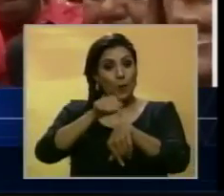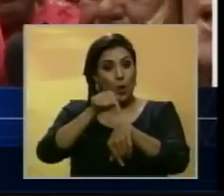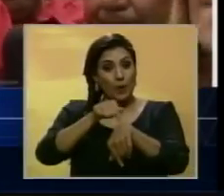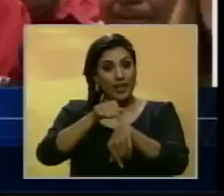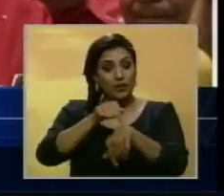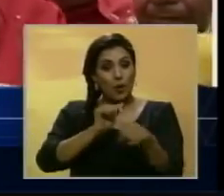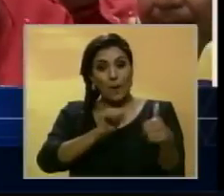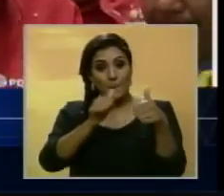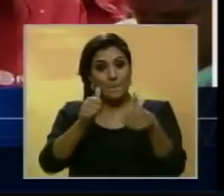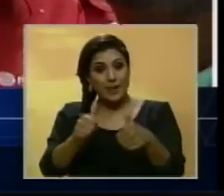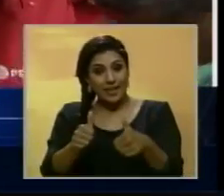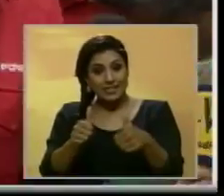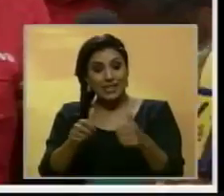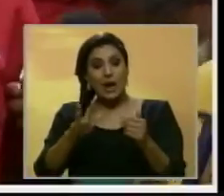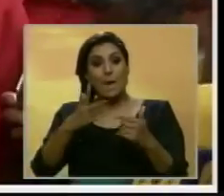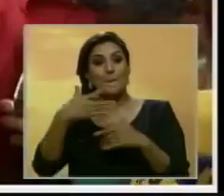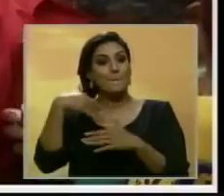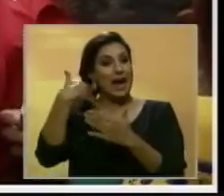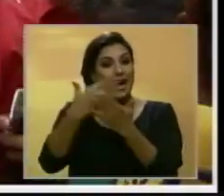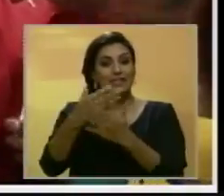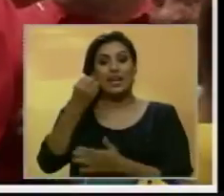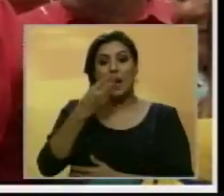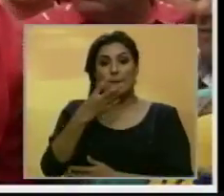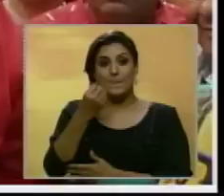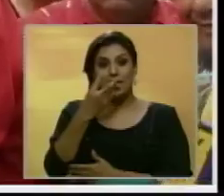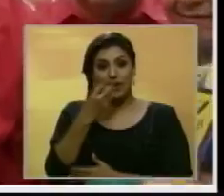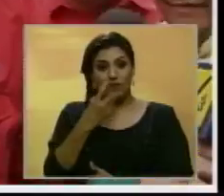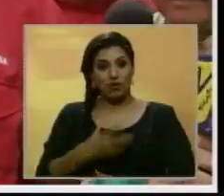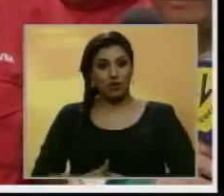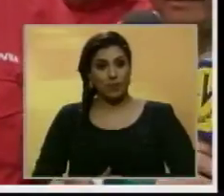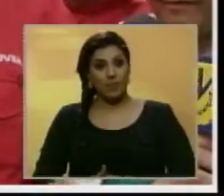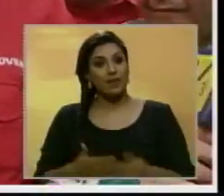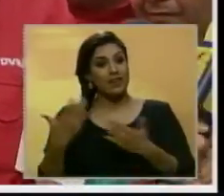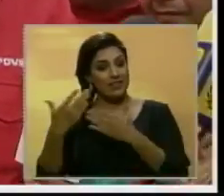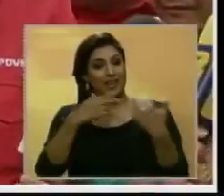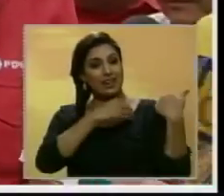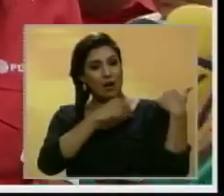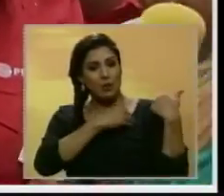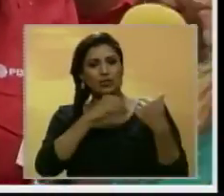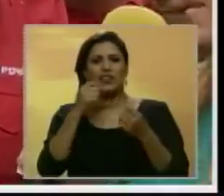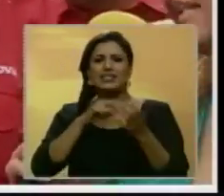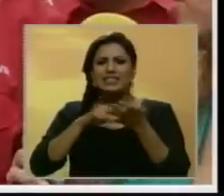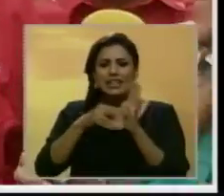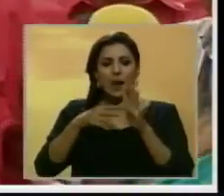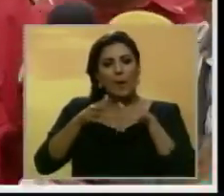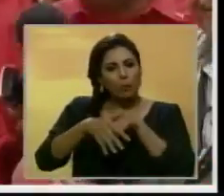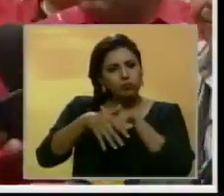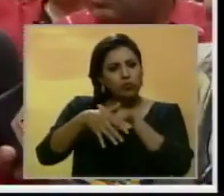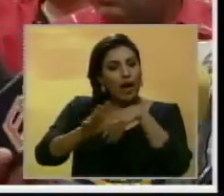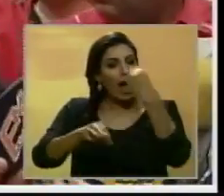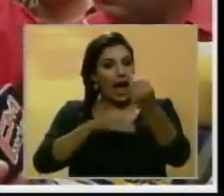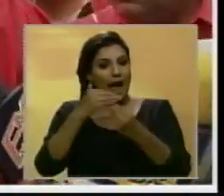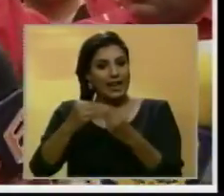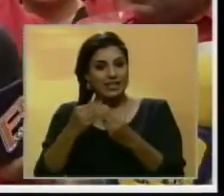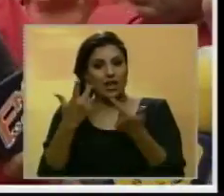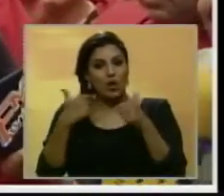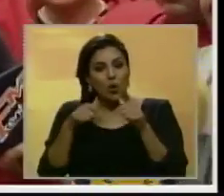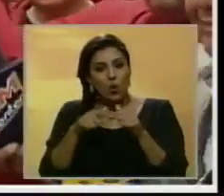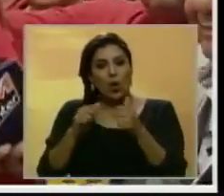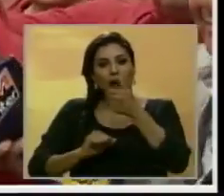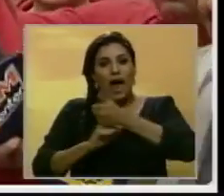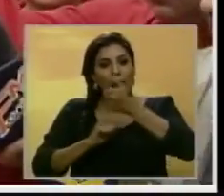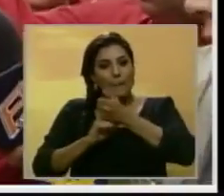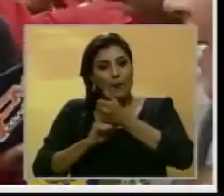momentos para el Palacio de Miraflores. Vale la pena resaltar que esto forma parte de las movilizaciones que se han venido realizando en